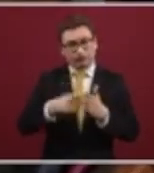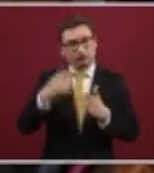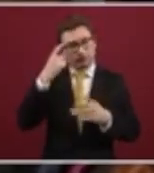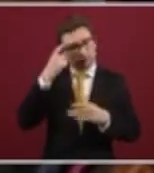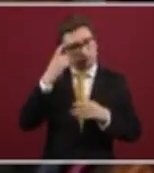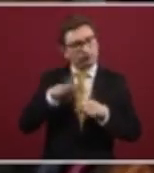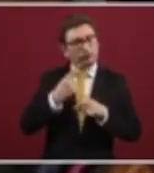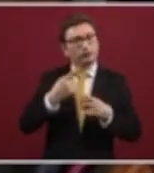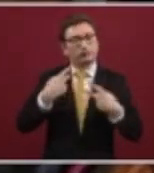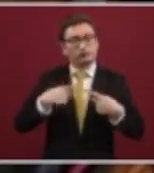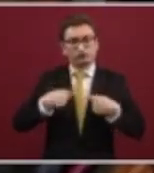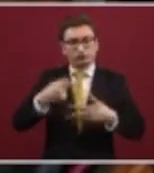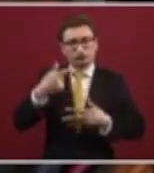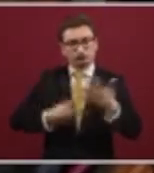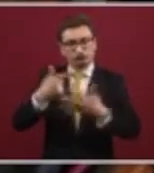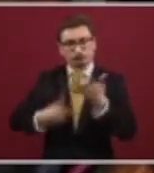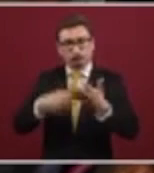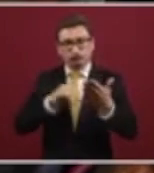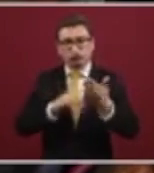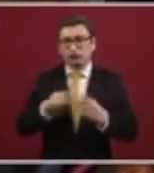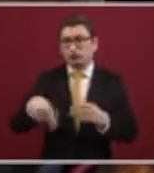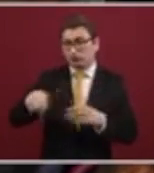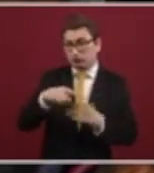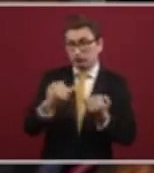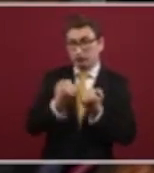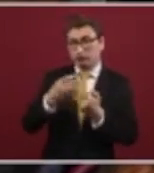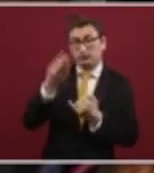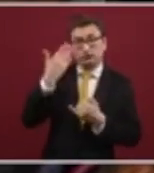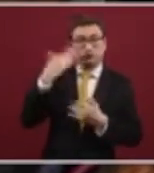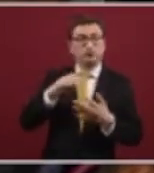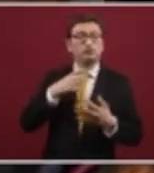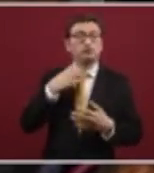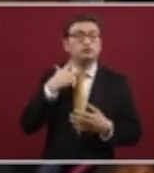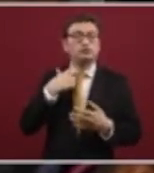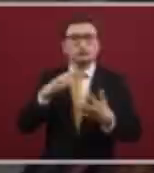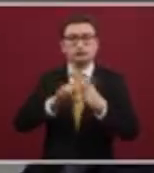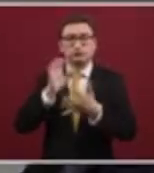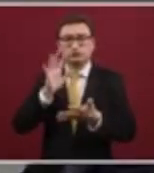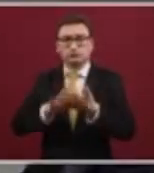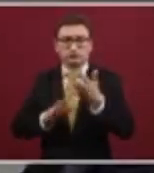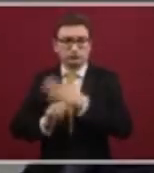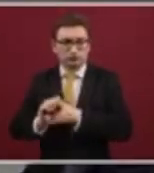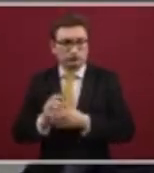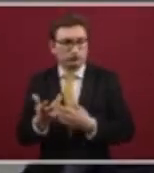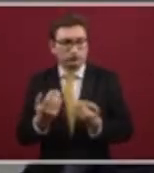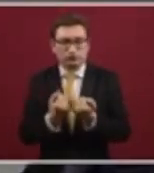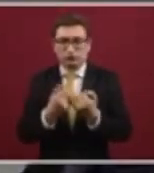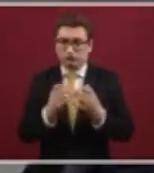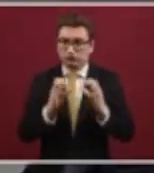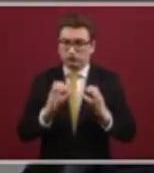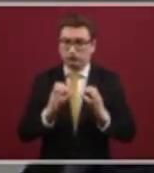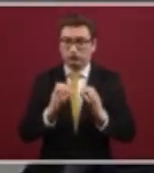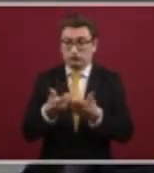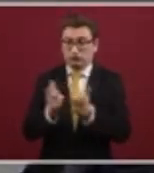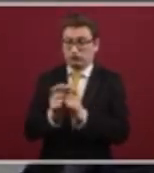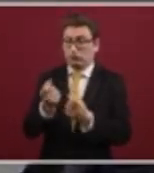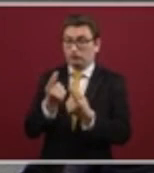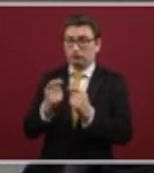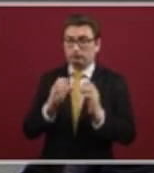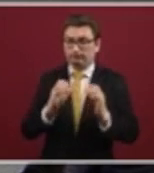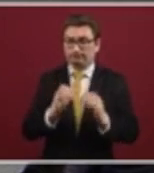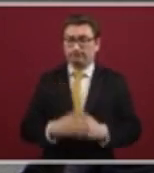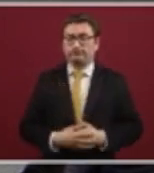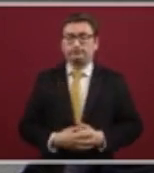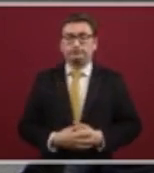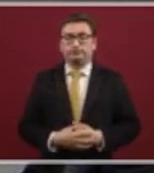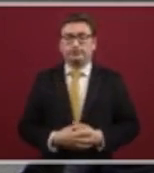registro de las personas, pues también los antecedentes penales, etcétera. Las medidas preventivas, sí, para esos grupos.